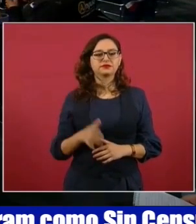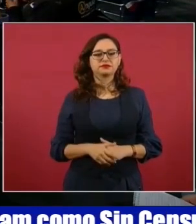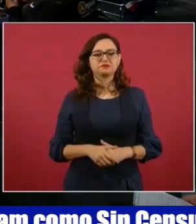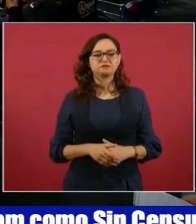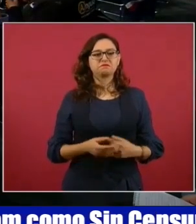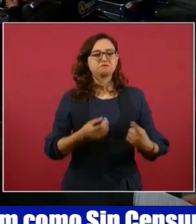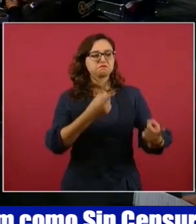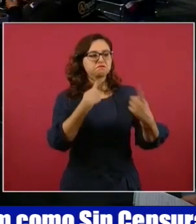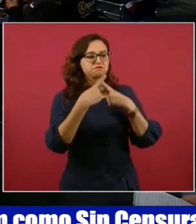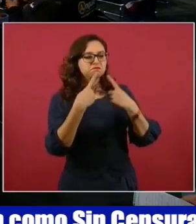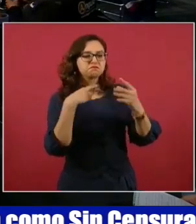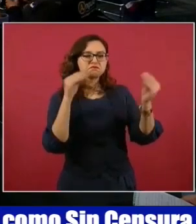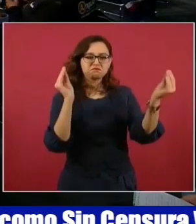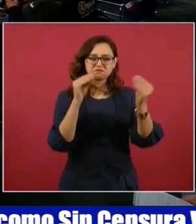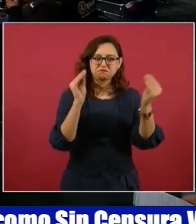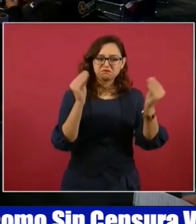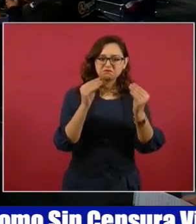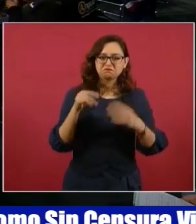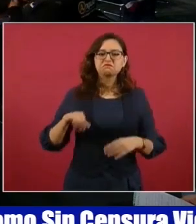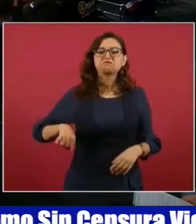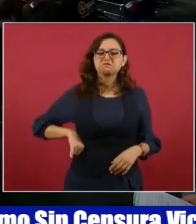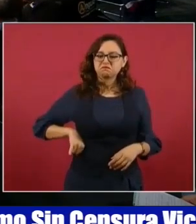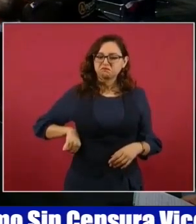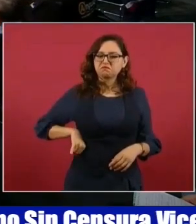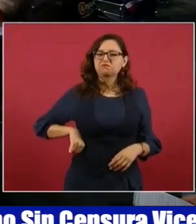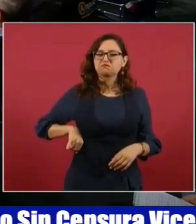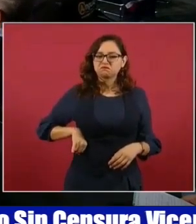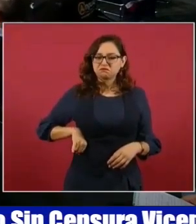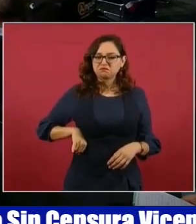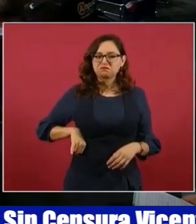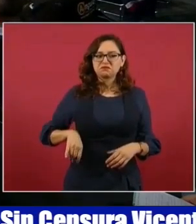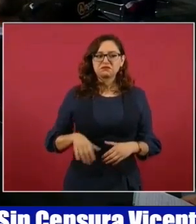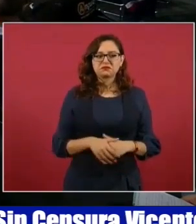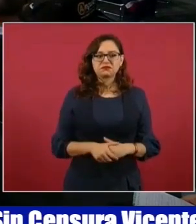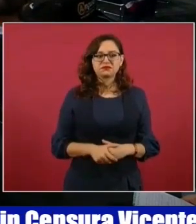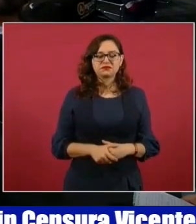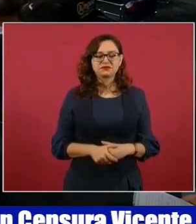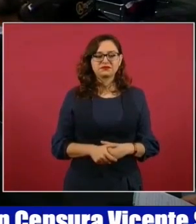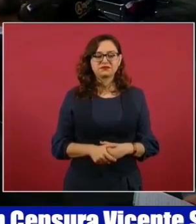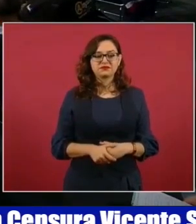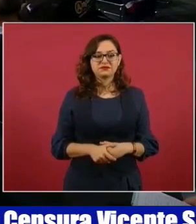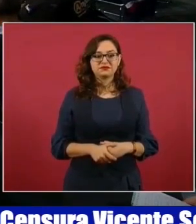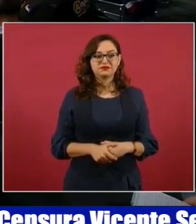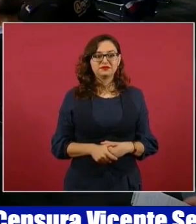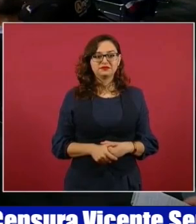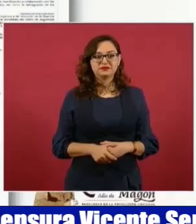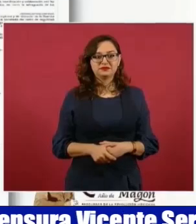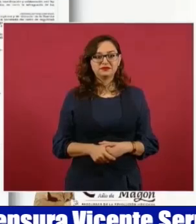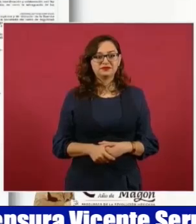debatir, pero aquí veo a todos.